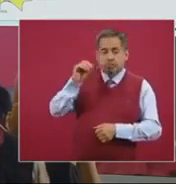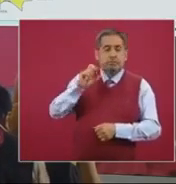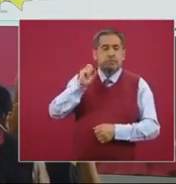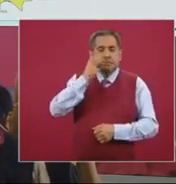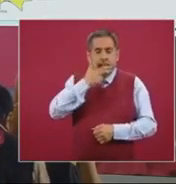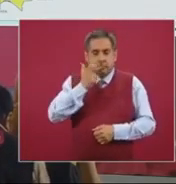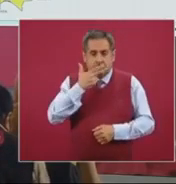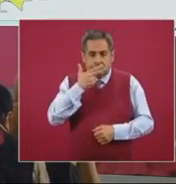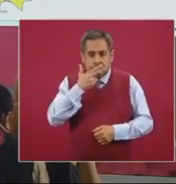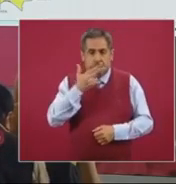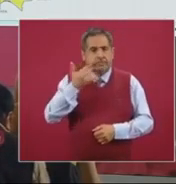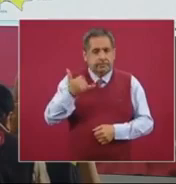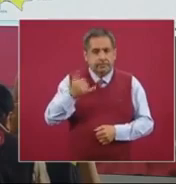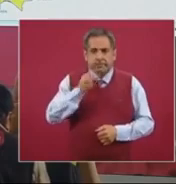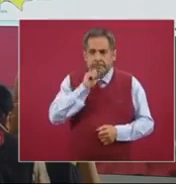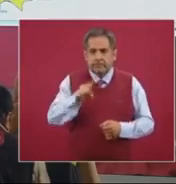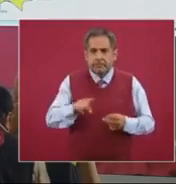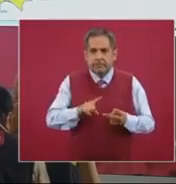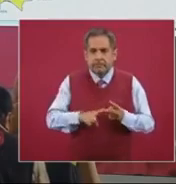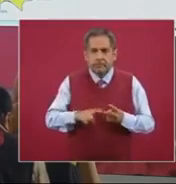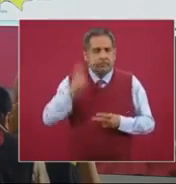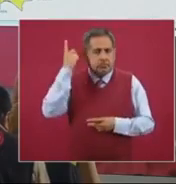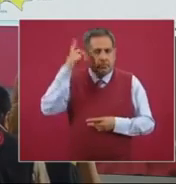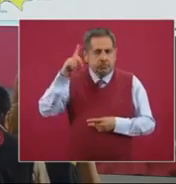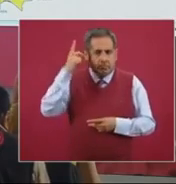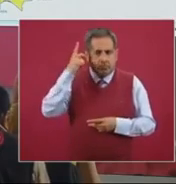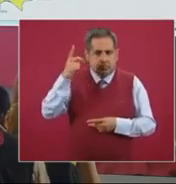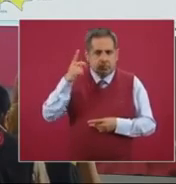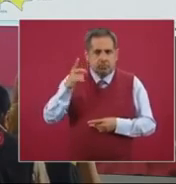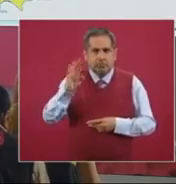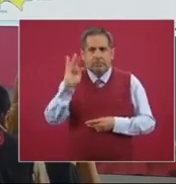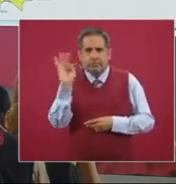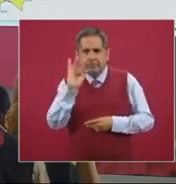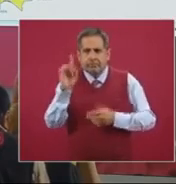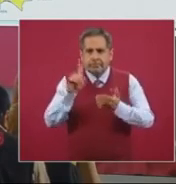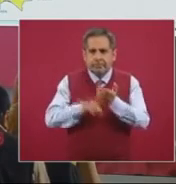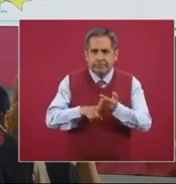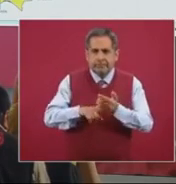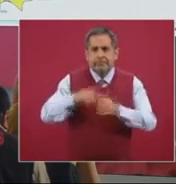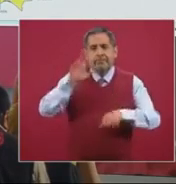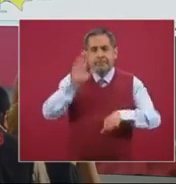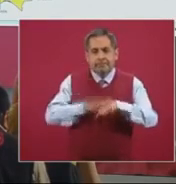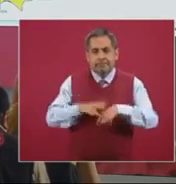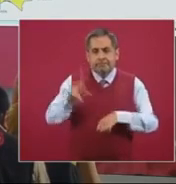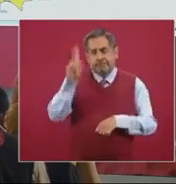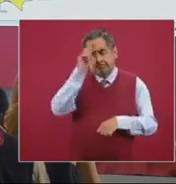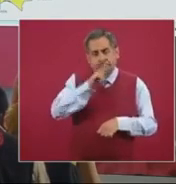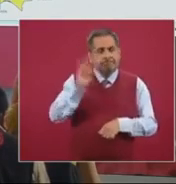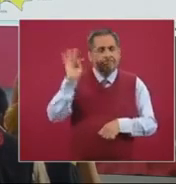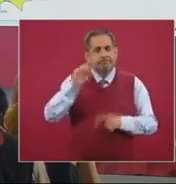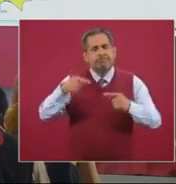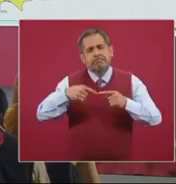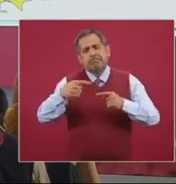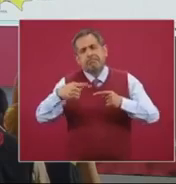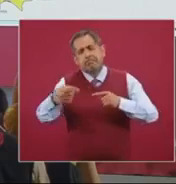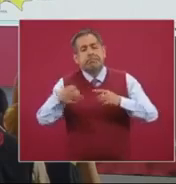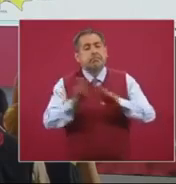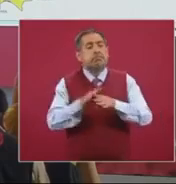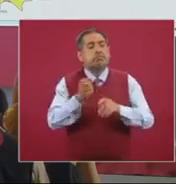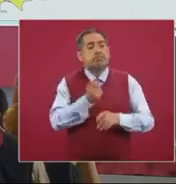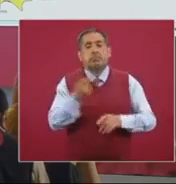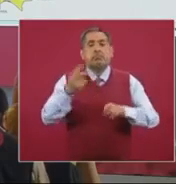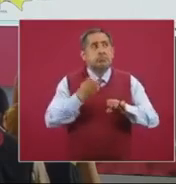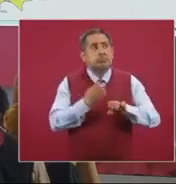Chihuahua y Durango, podrían estar en mayor actividad epidémica a lo largo de la siguiente semana algunas